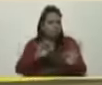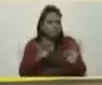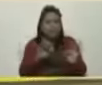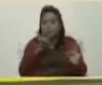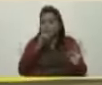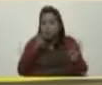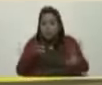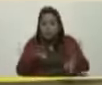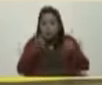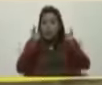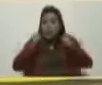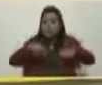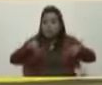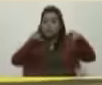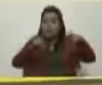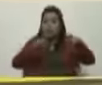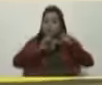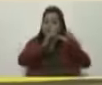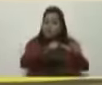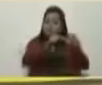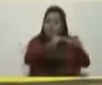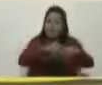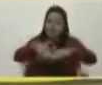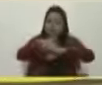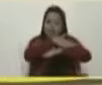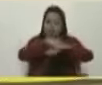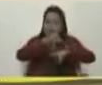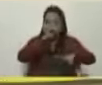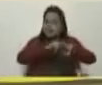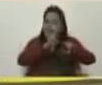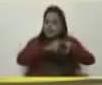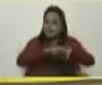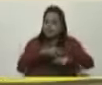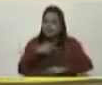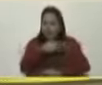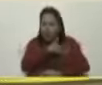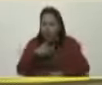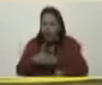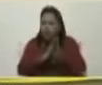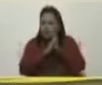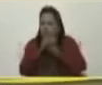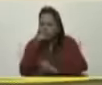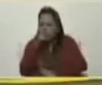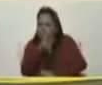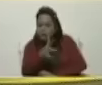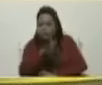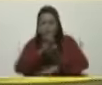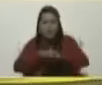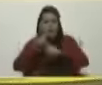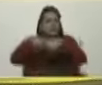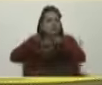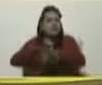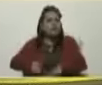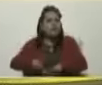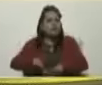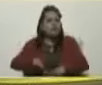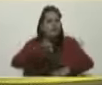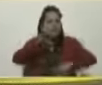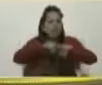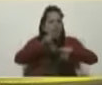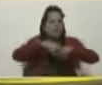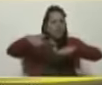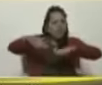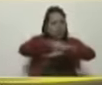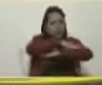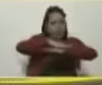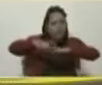no he tenido la oportunidad de poder seguir asfaltando. Quisiera que revisaran eso, a ver por qué se suspendió el asfalto, y bueno,